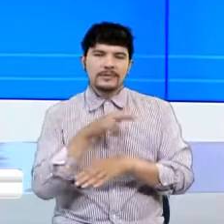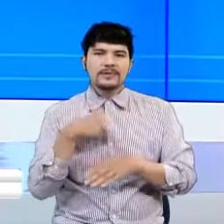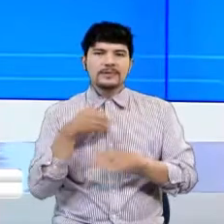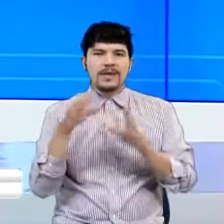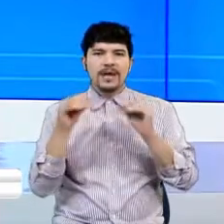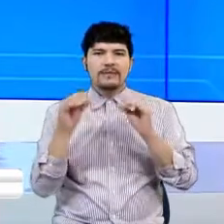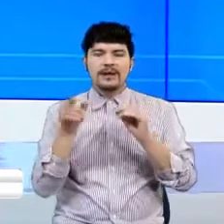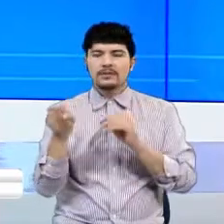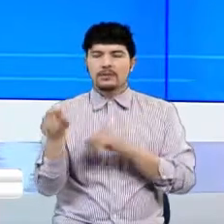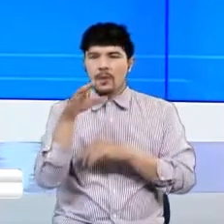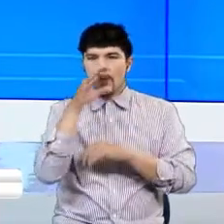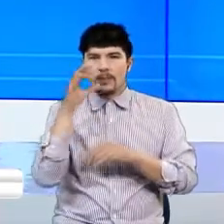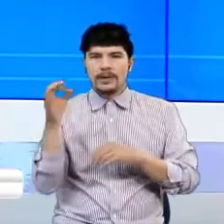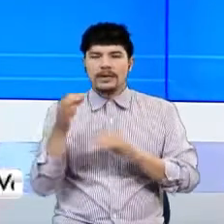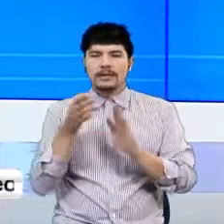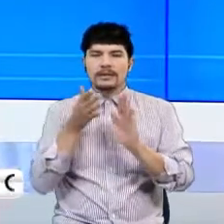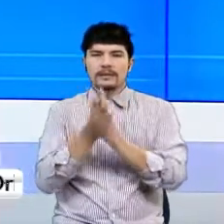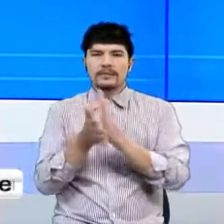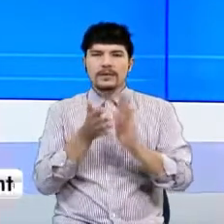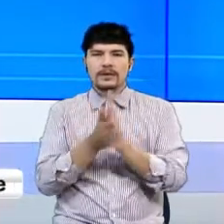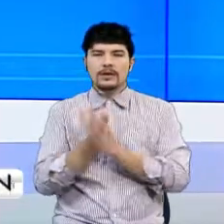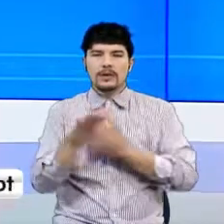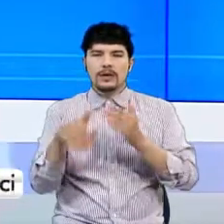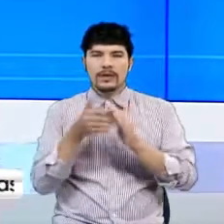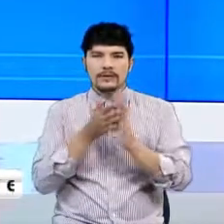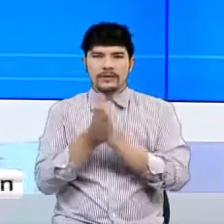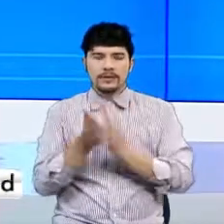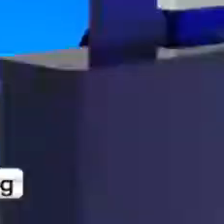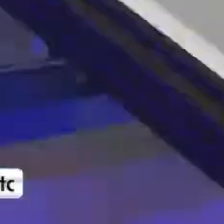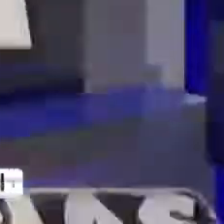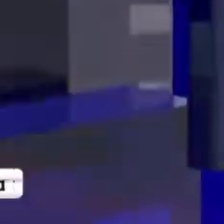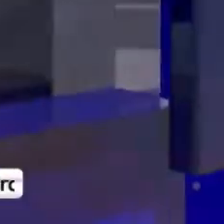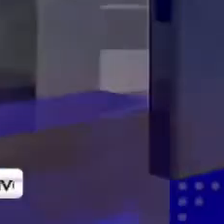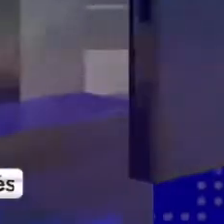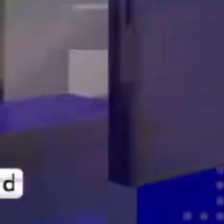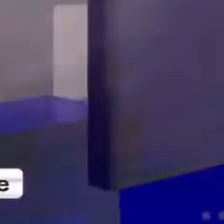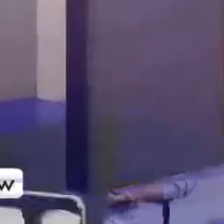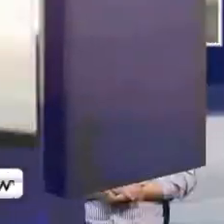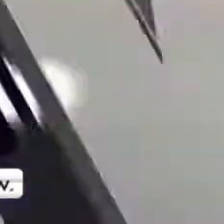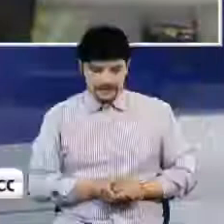brugés quien precisamente nos trae toda la información al respecto richard adelante